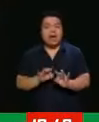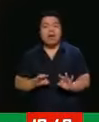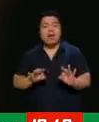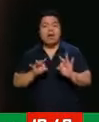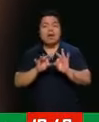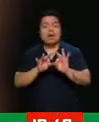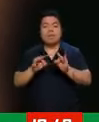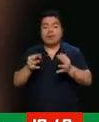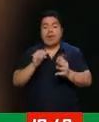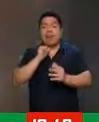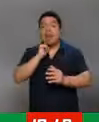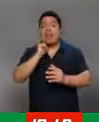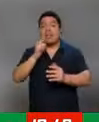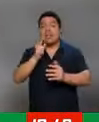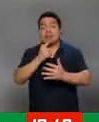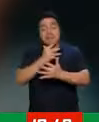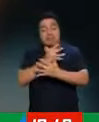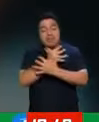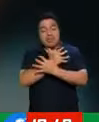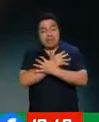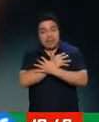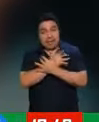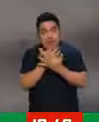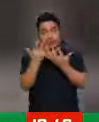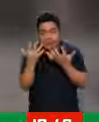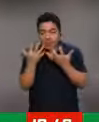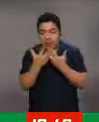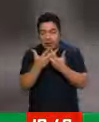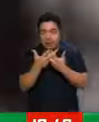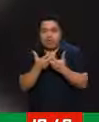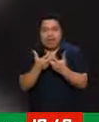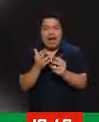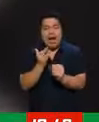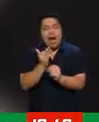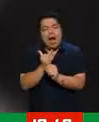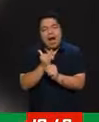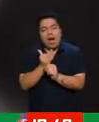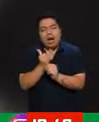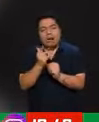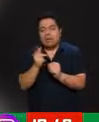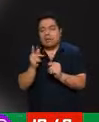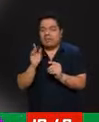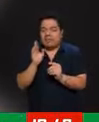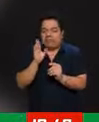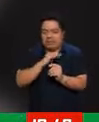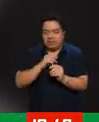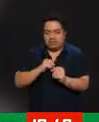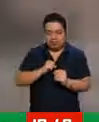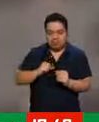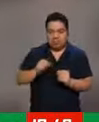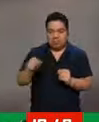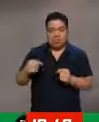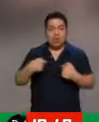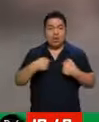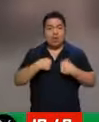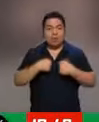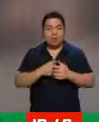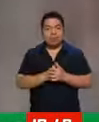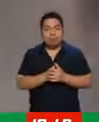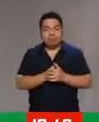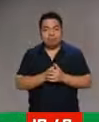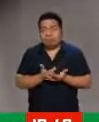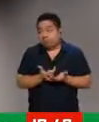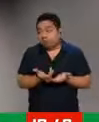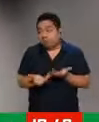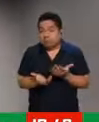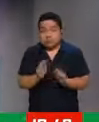amor entre las almas. Y hoy en este tiempo donde, imagínate, Fernanda, la persona que más mal te cae en el mundo eres tú. Y